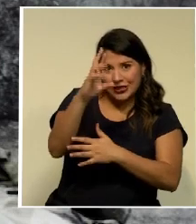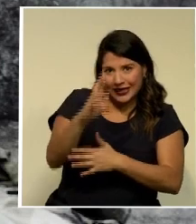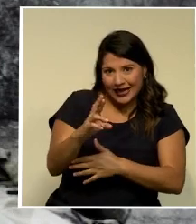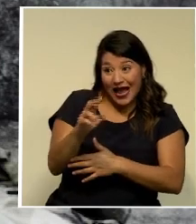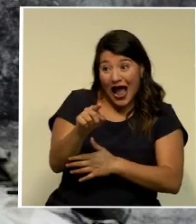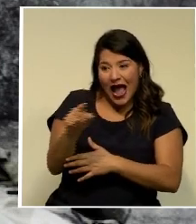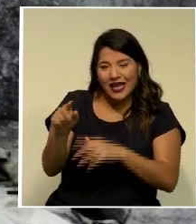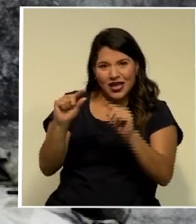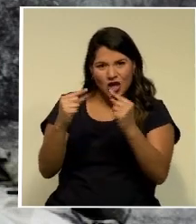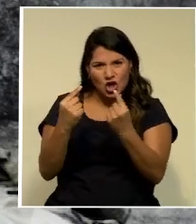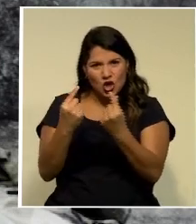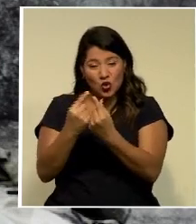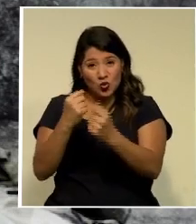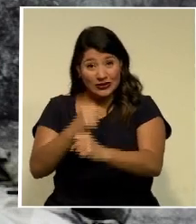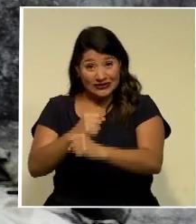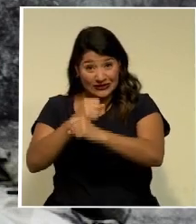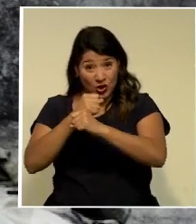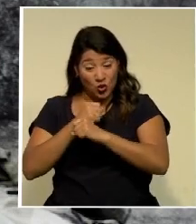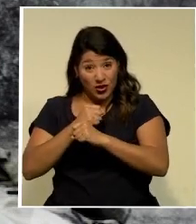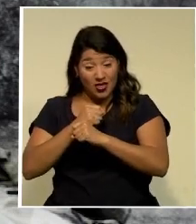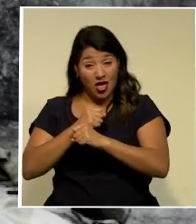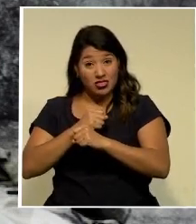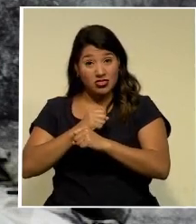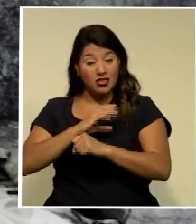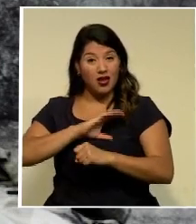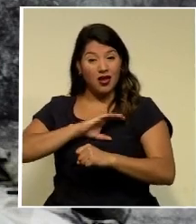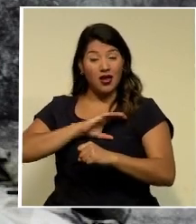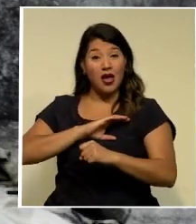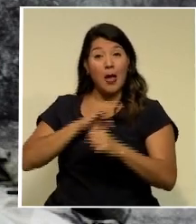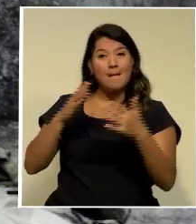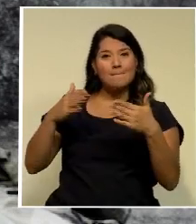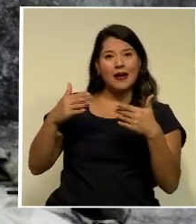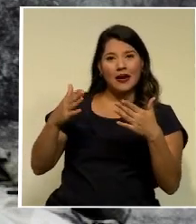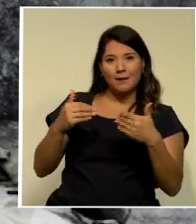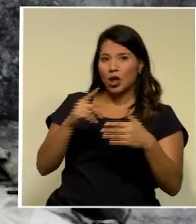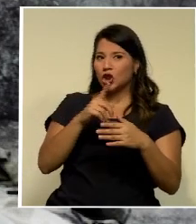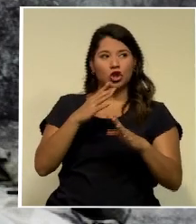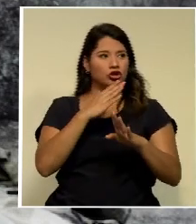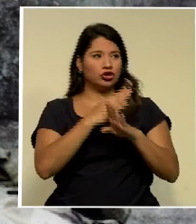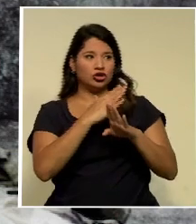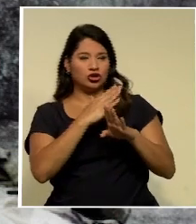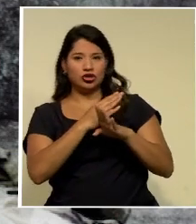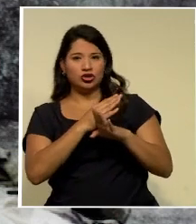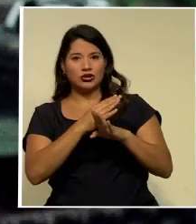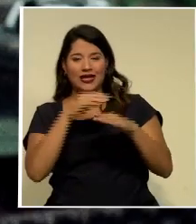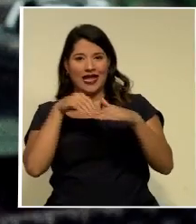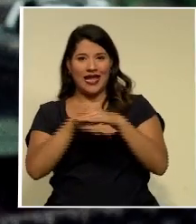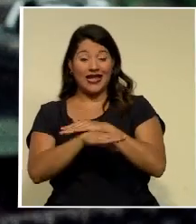seguridad paramilitares del gobierno panameño, lo que estaban era impidiendo el acceso a la prensa. Entonces